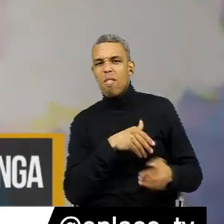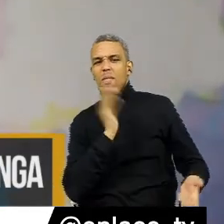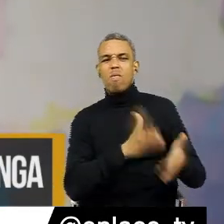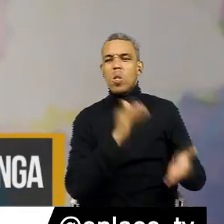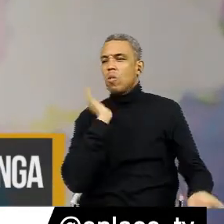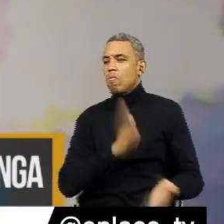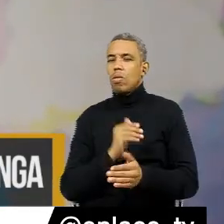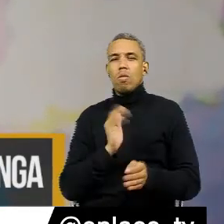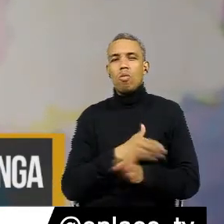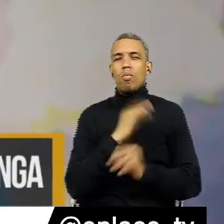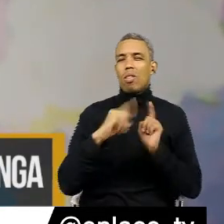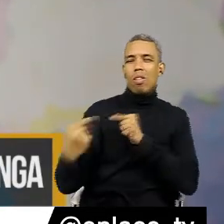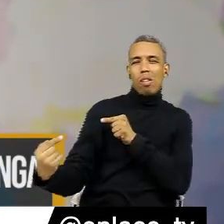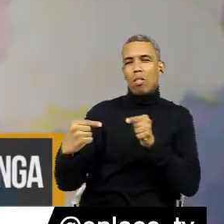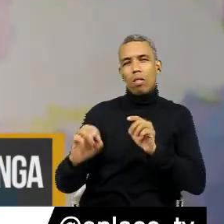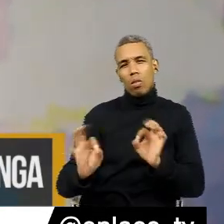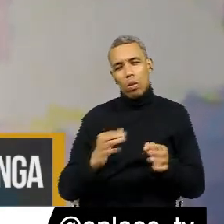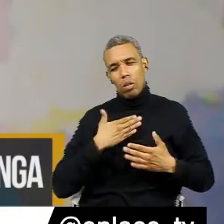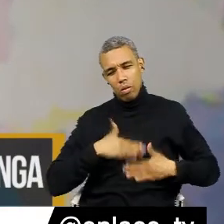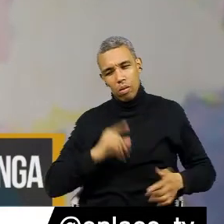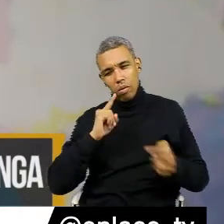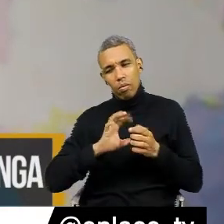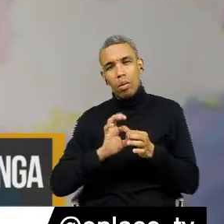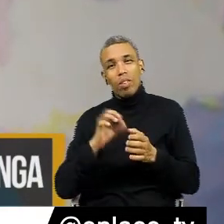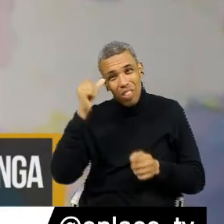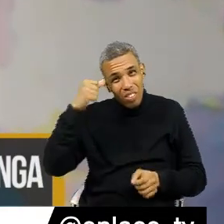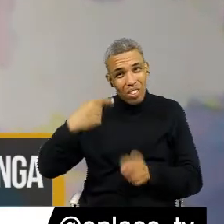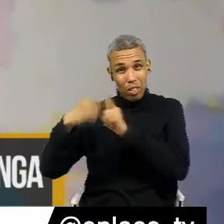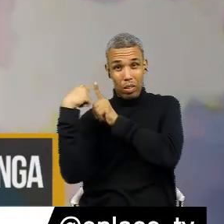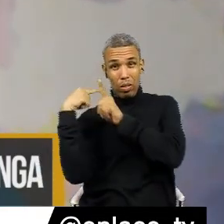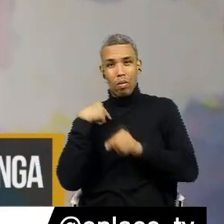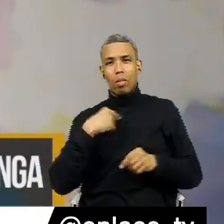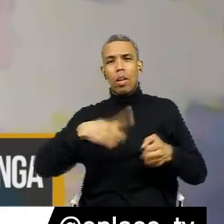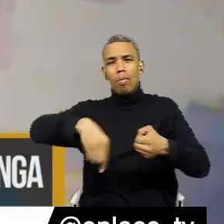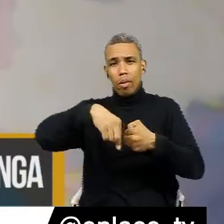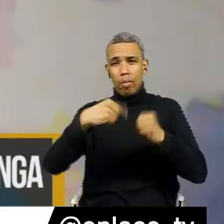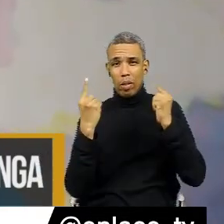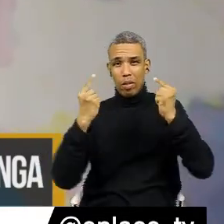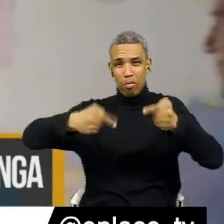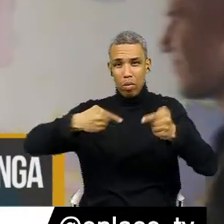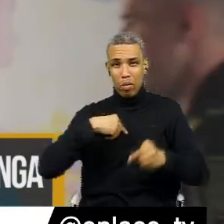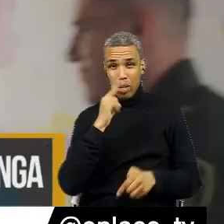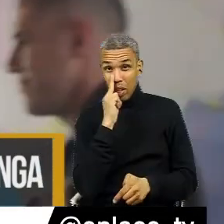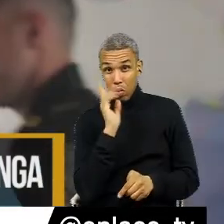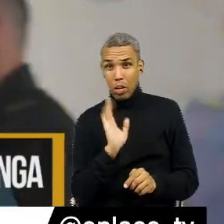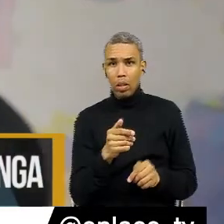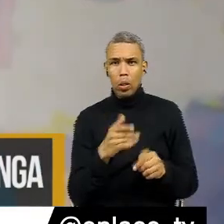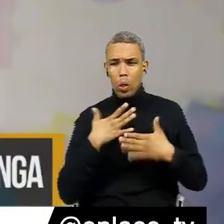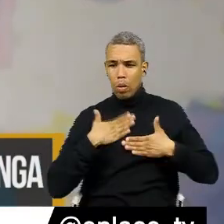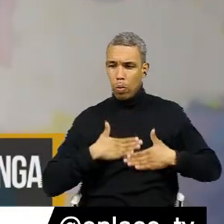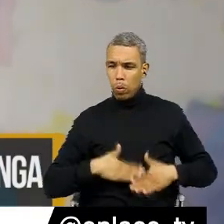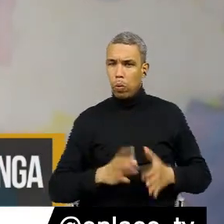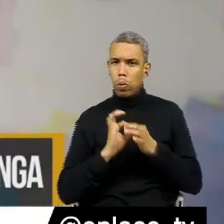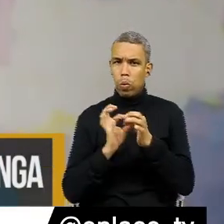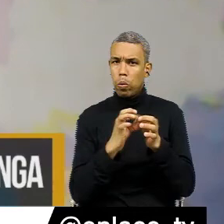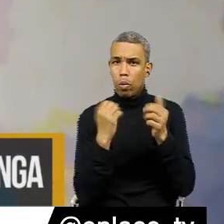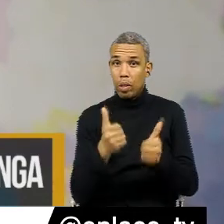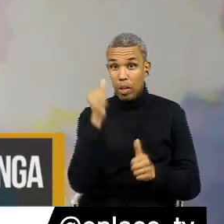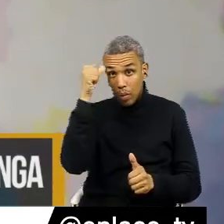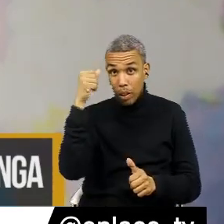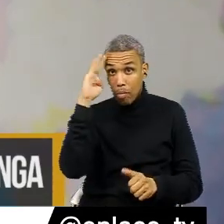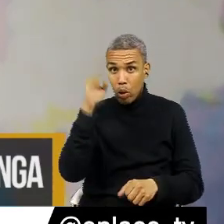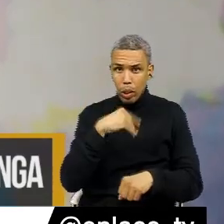anterior con Atlético Nacional, que esfuerce todos sus hombres para que controlen la seguridad de todos los